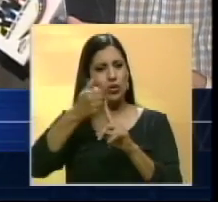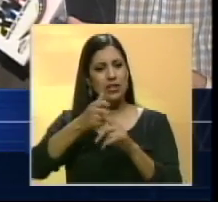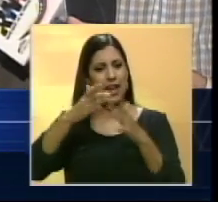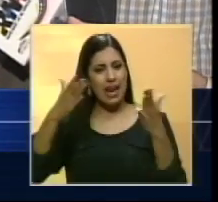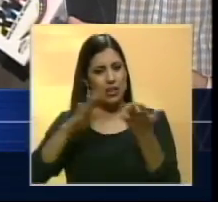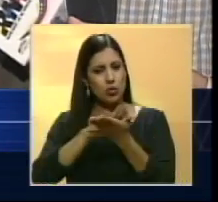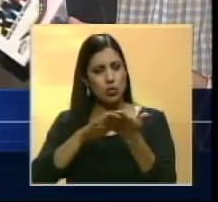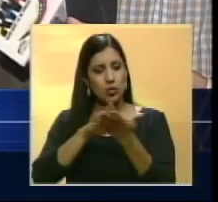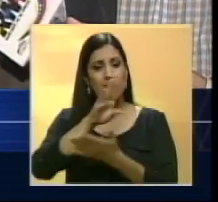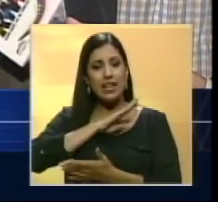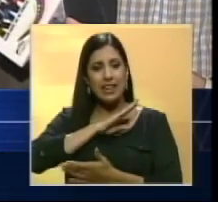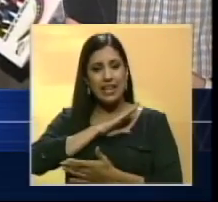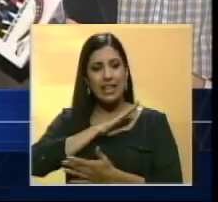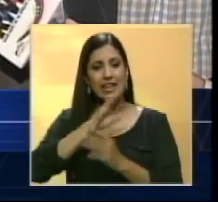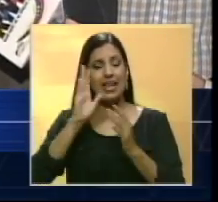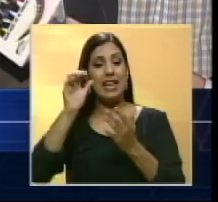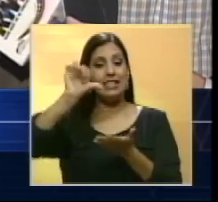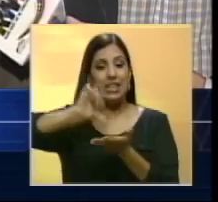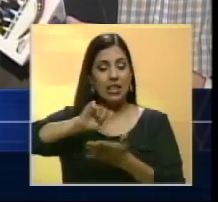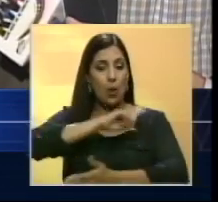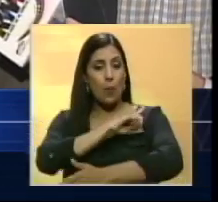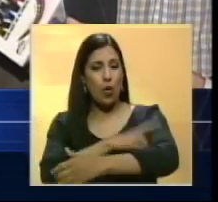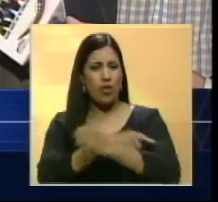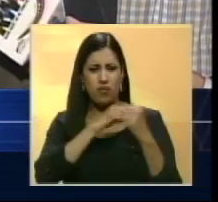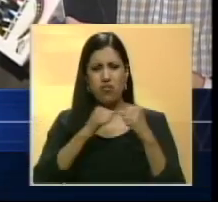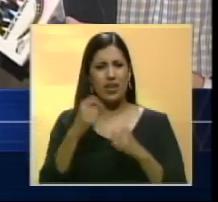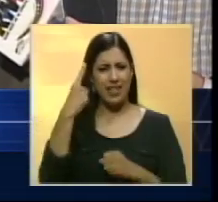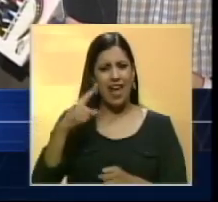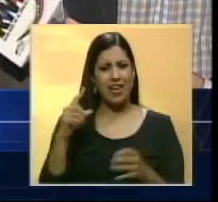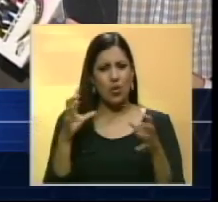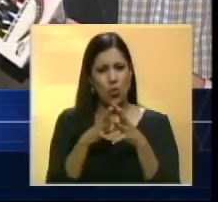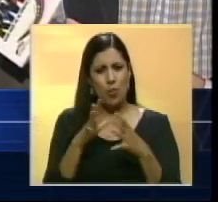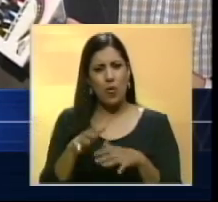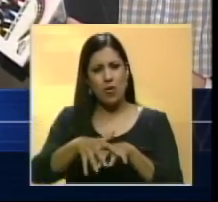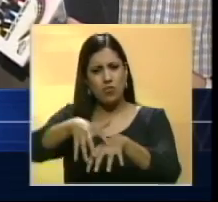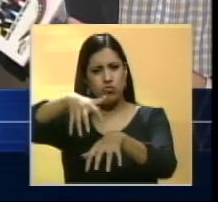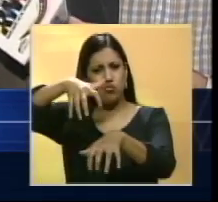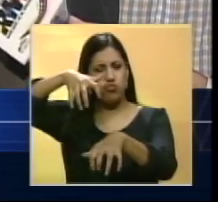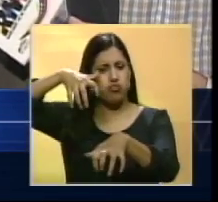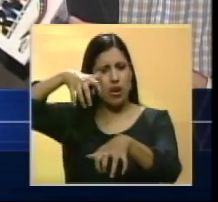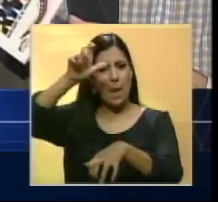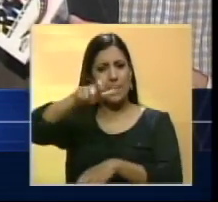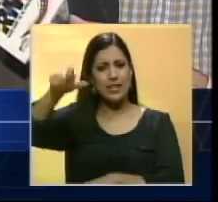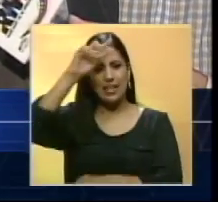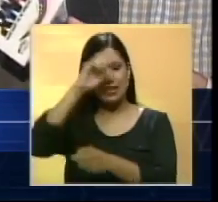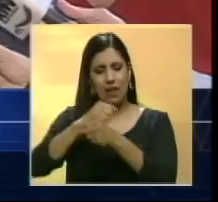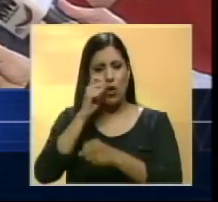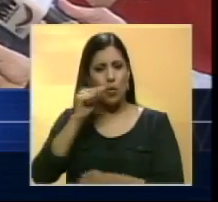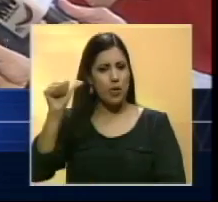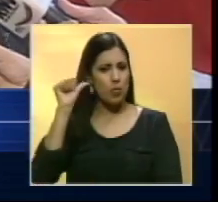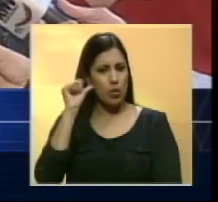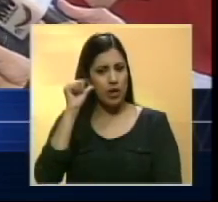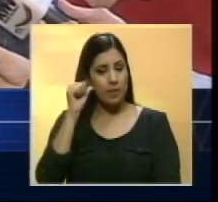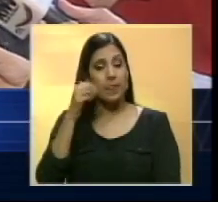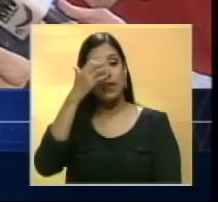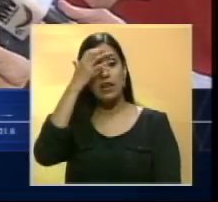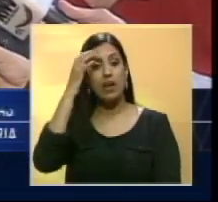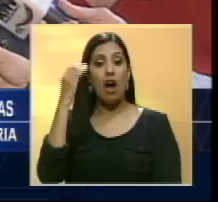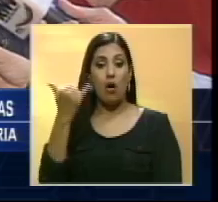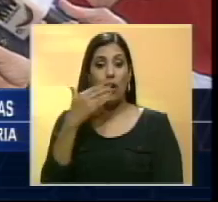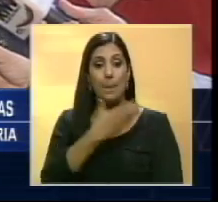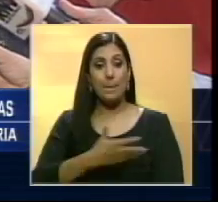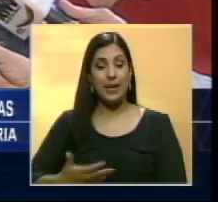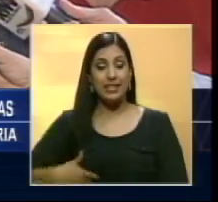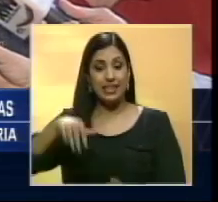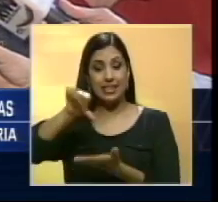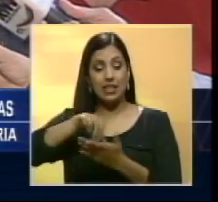retos. Tenemos una central poderosa, muy fuerte, que agrupa a la inmensa mayoría de los trabajadores y las trabajadoras. Wills Rangel, presidente de